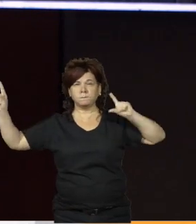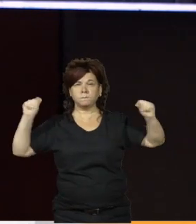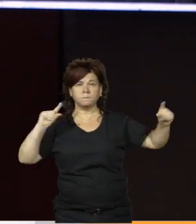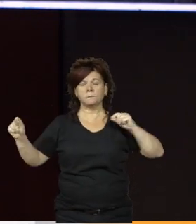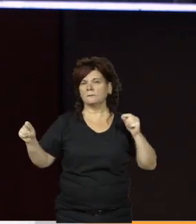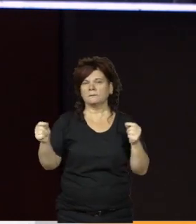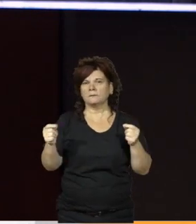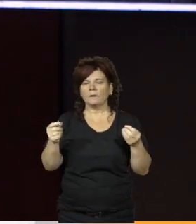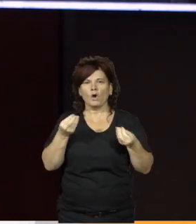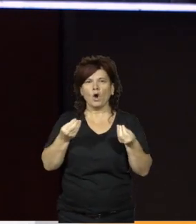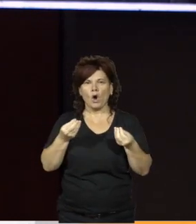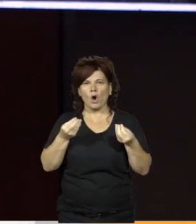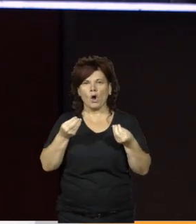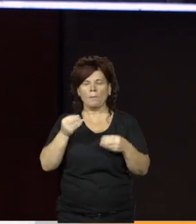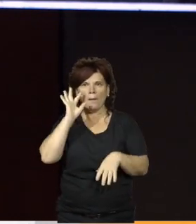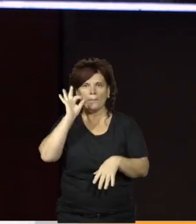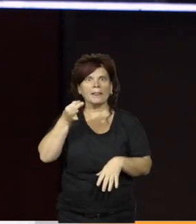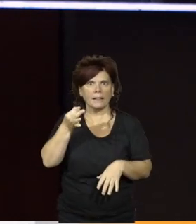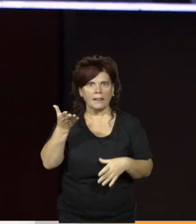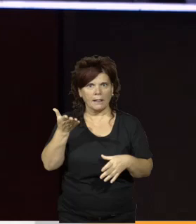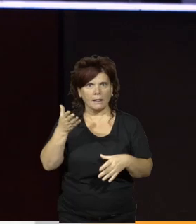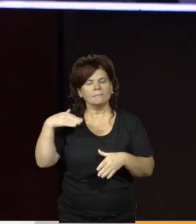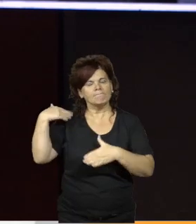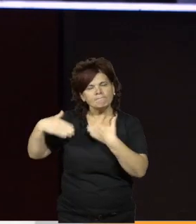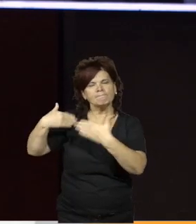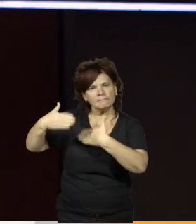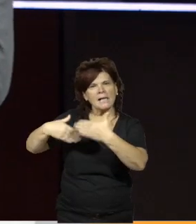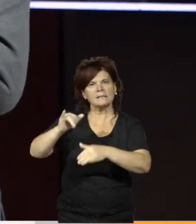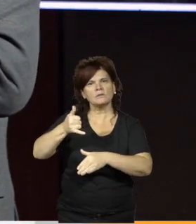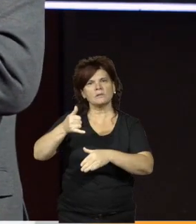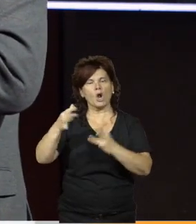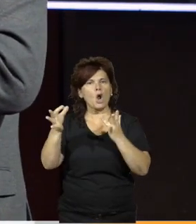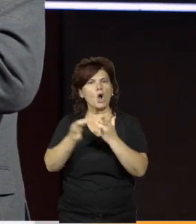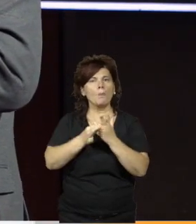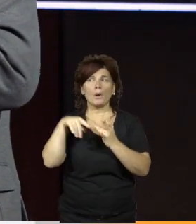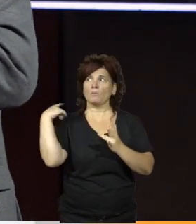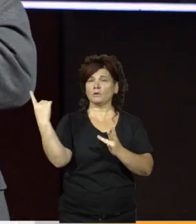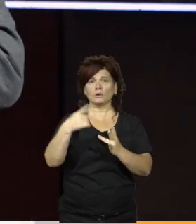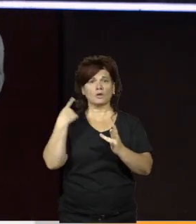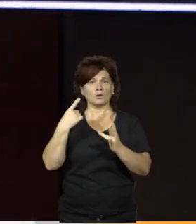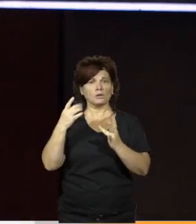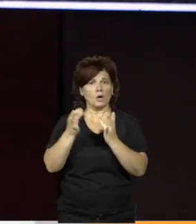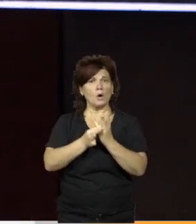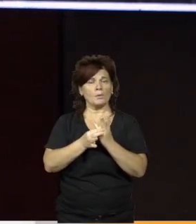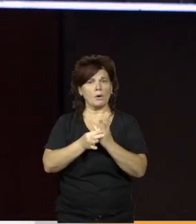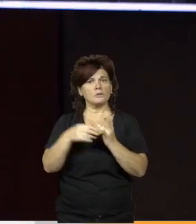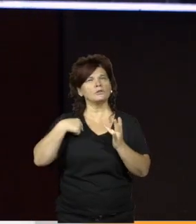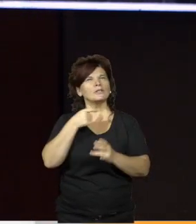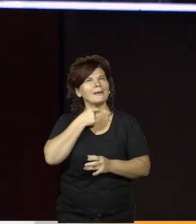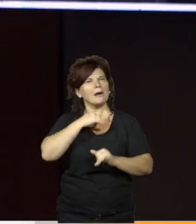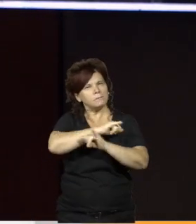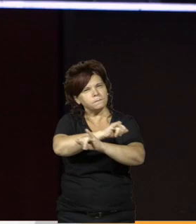forma de detectarlo todavía, pero lo estamos haciendo. Por lo tanto, el compromiso nuestro y lo que le quiero transmitir a ustedes, a todos